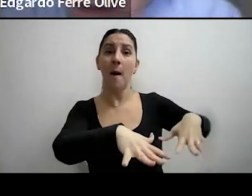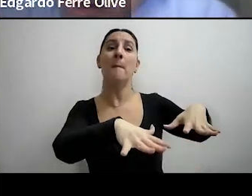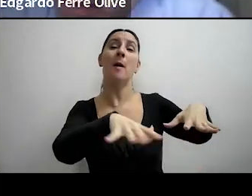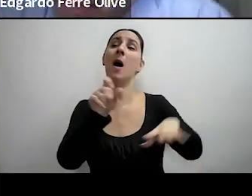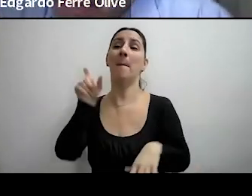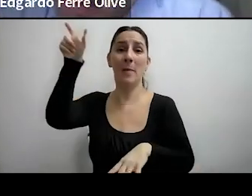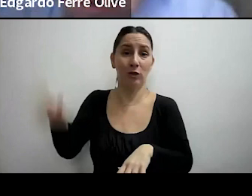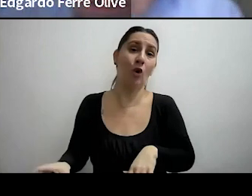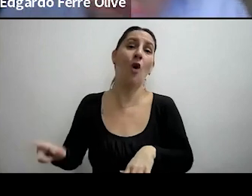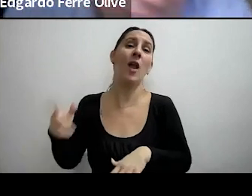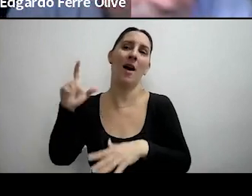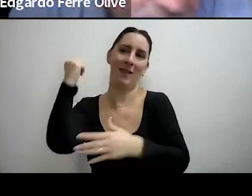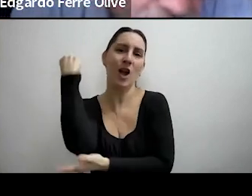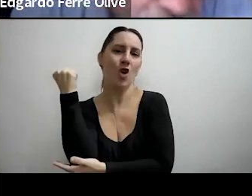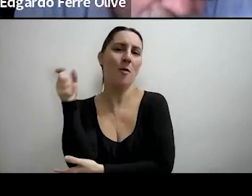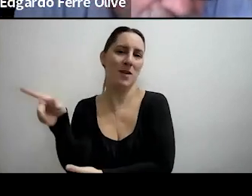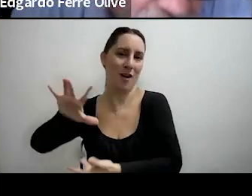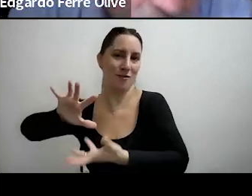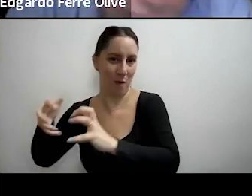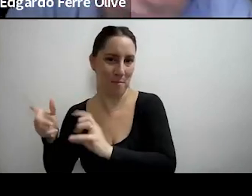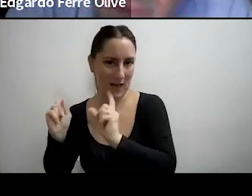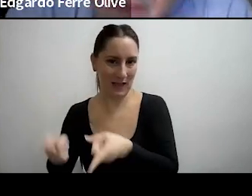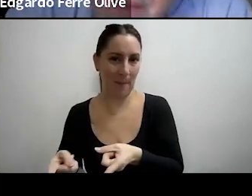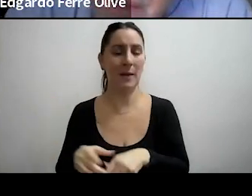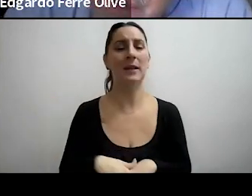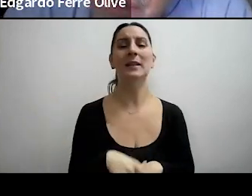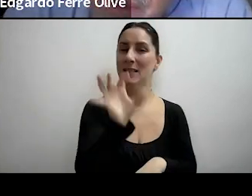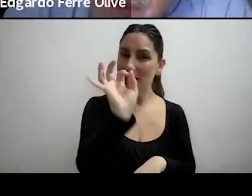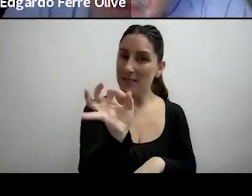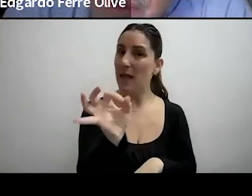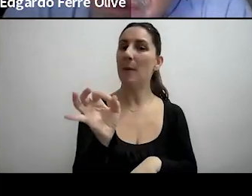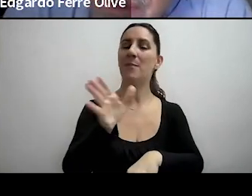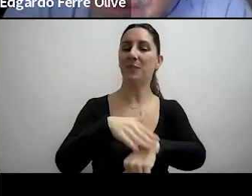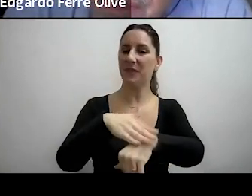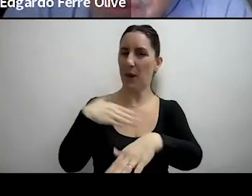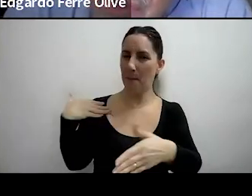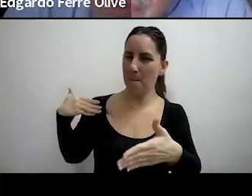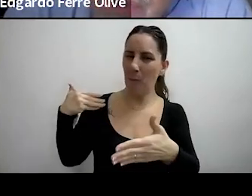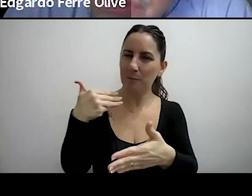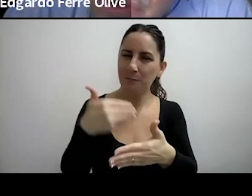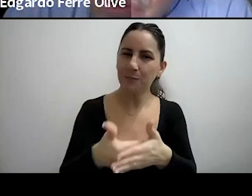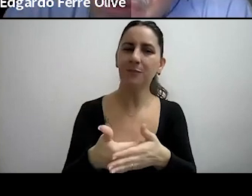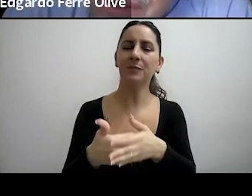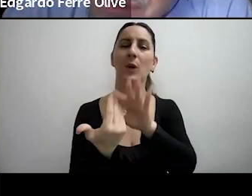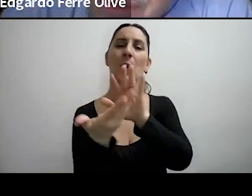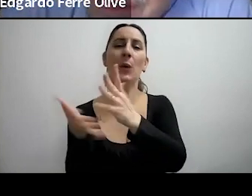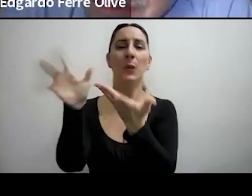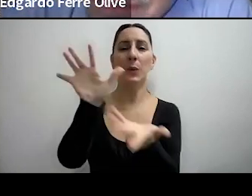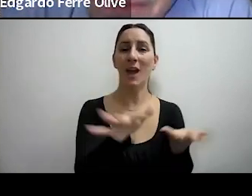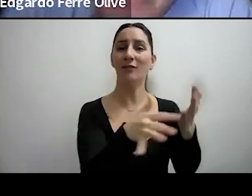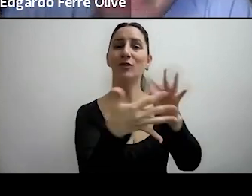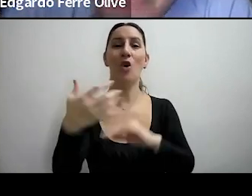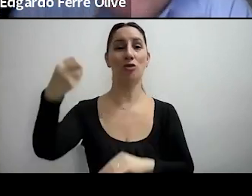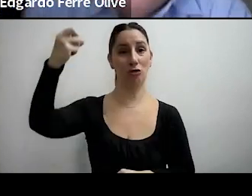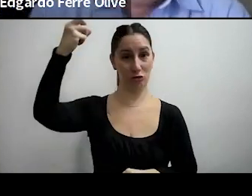de carácter económico. Ustedes saben que también se ha querido grabar en el tiempo el viento, el sol, porque acá